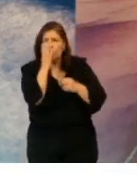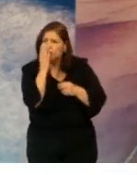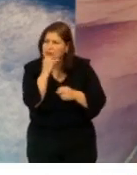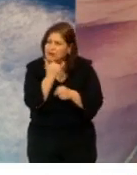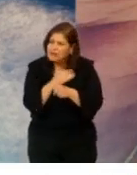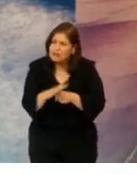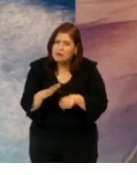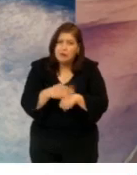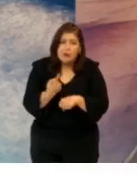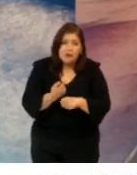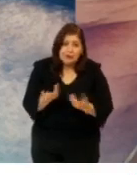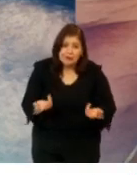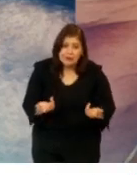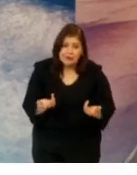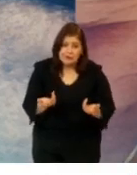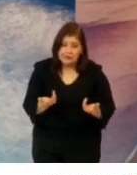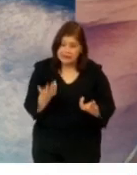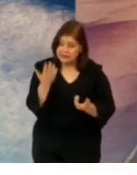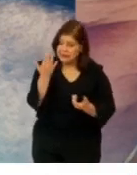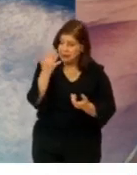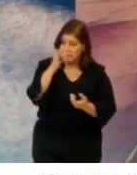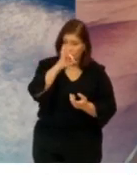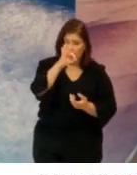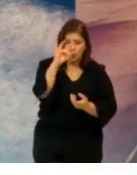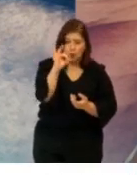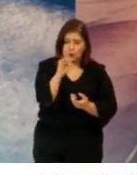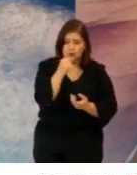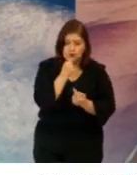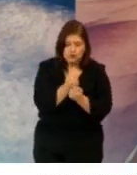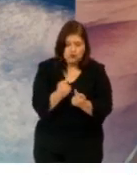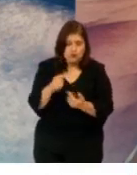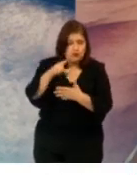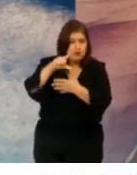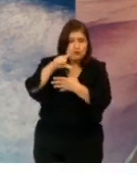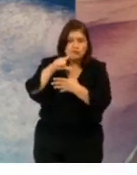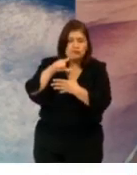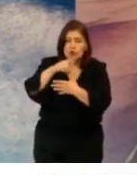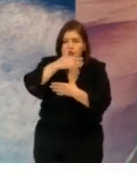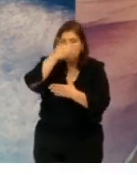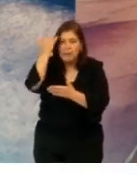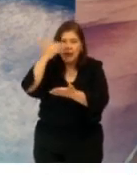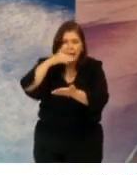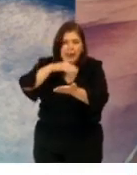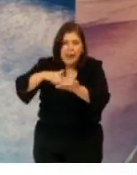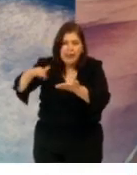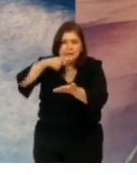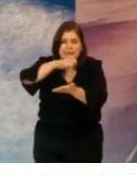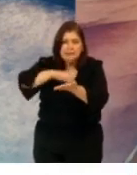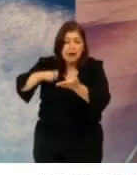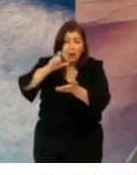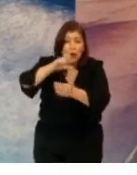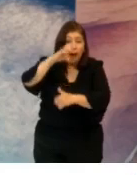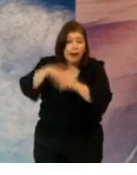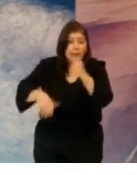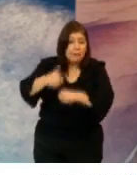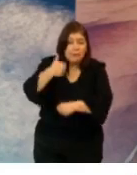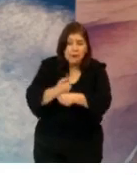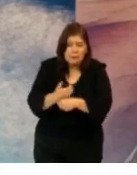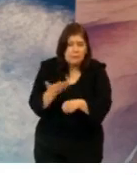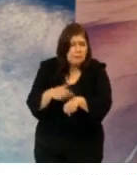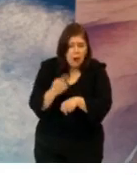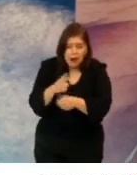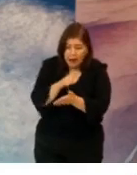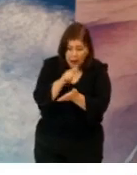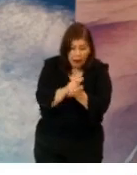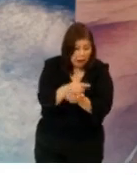¿Por qué el 50% de los niños de América Latina terminan primaria sin saber leer y escribir? ¿Por qué? ¿Porque la legislación no